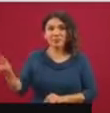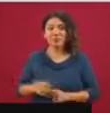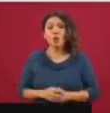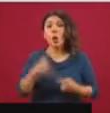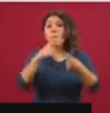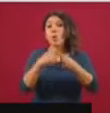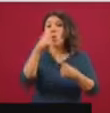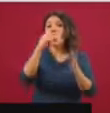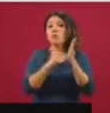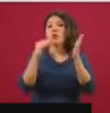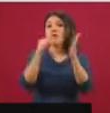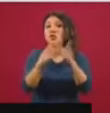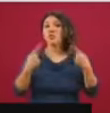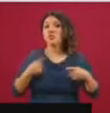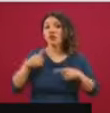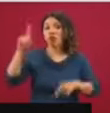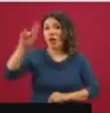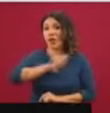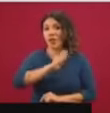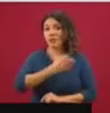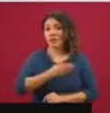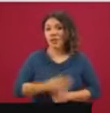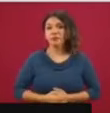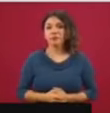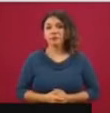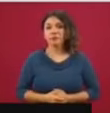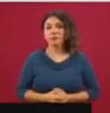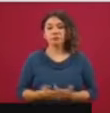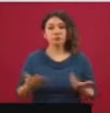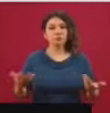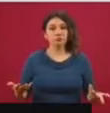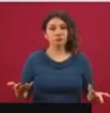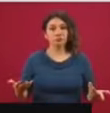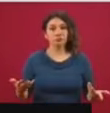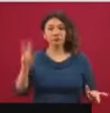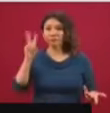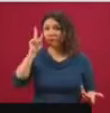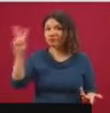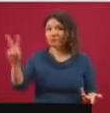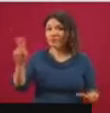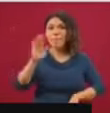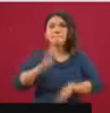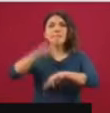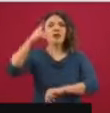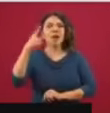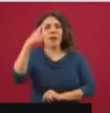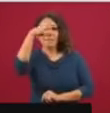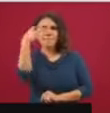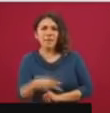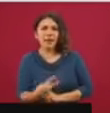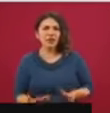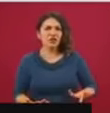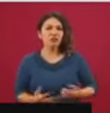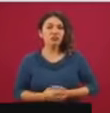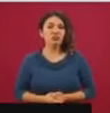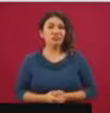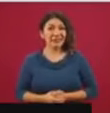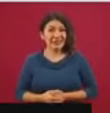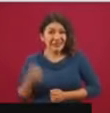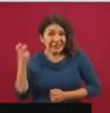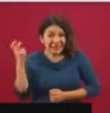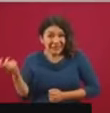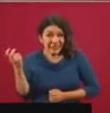de habitantes de españa y vean ustedes desde luego es mayor que la de méxico entonces esta